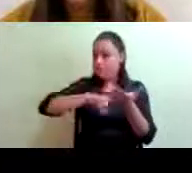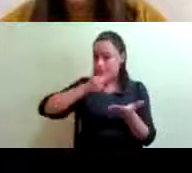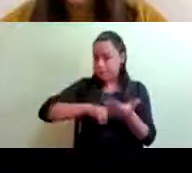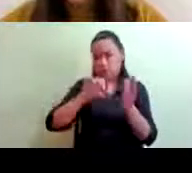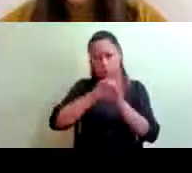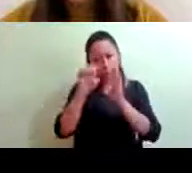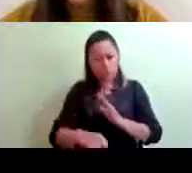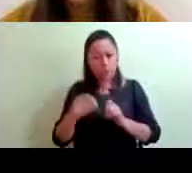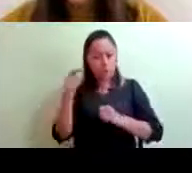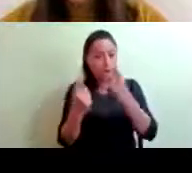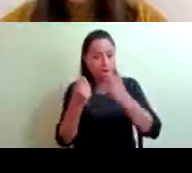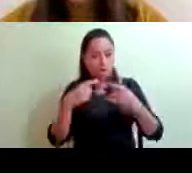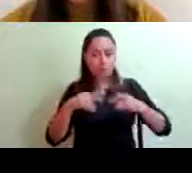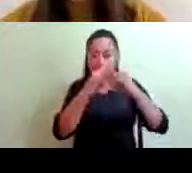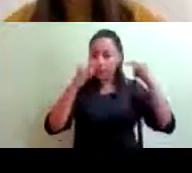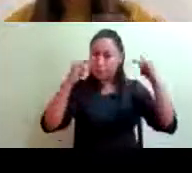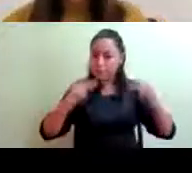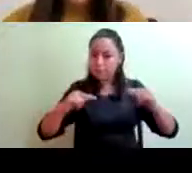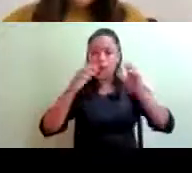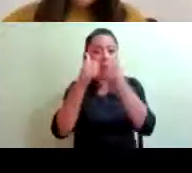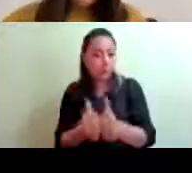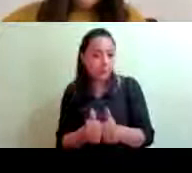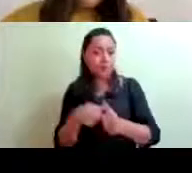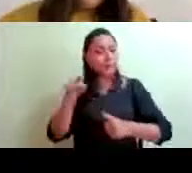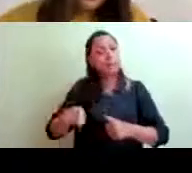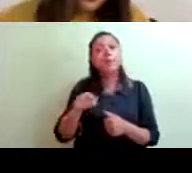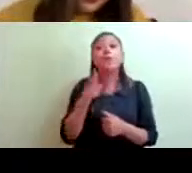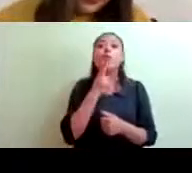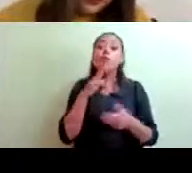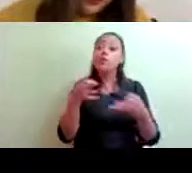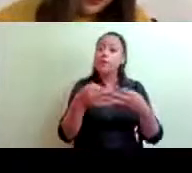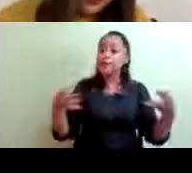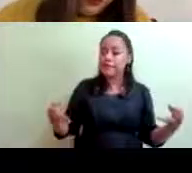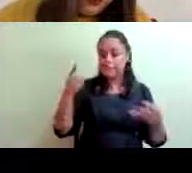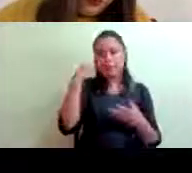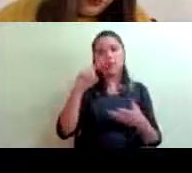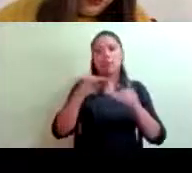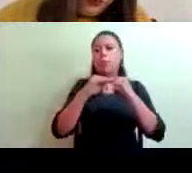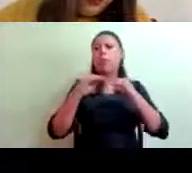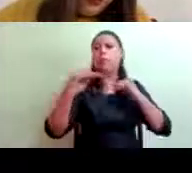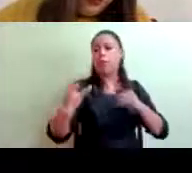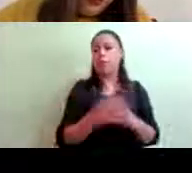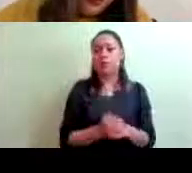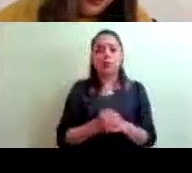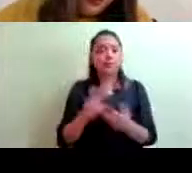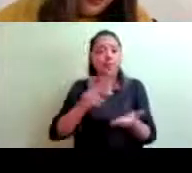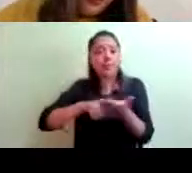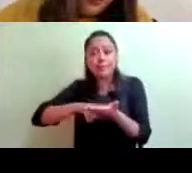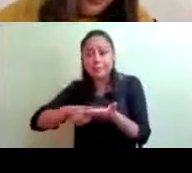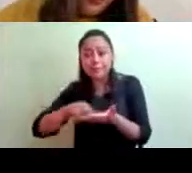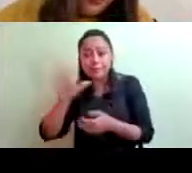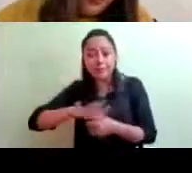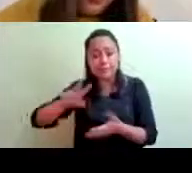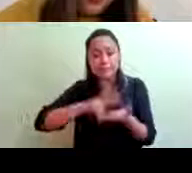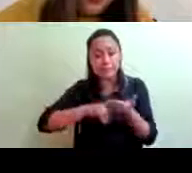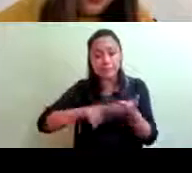irregulares que ocupan suelo favorable para la infiltración y avanzan sobre la cubierta vegetal de la cuenca. Algunos de estos